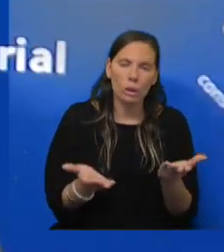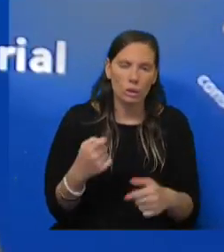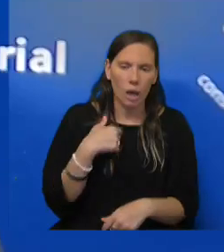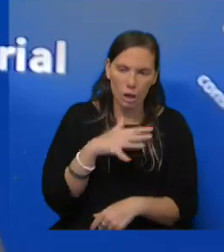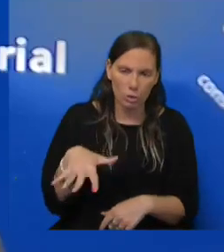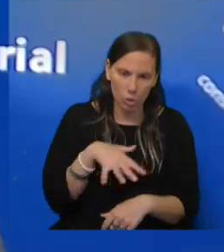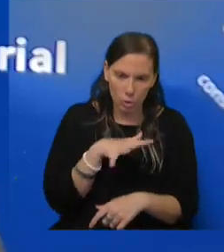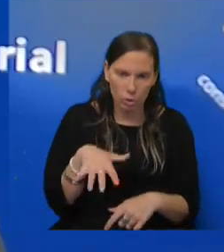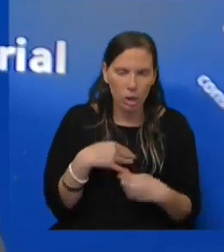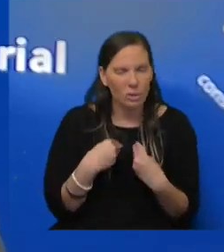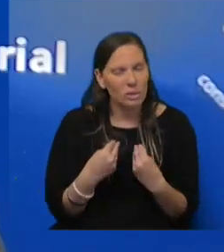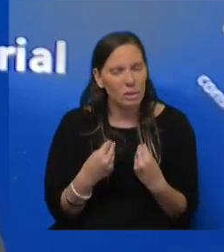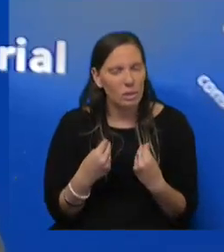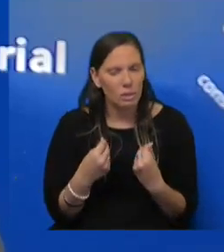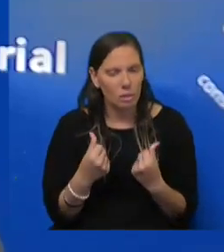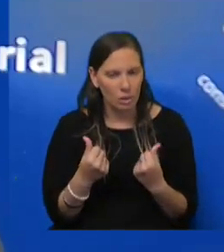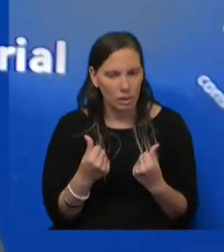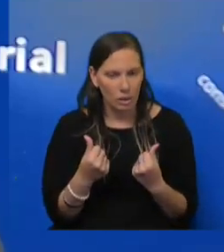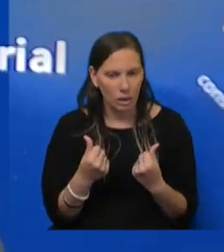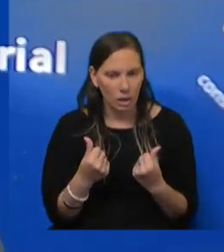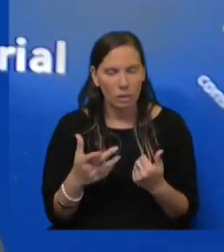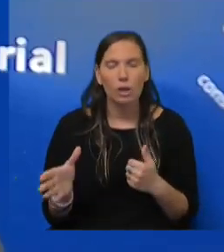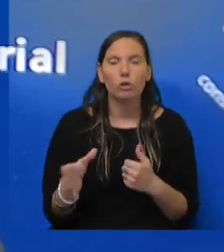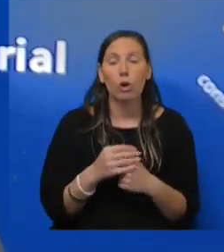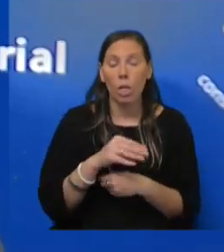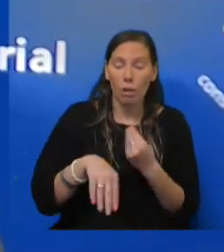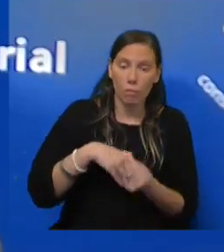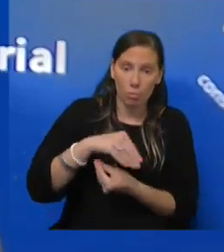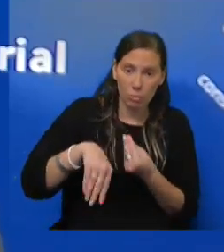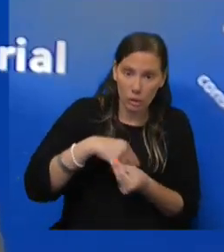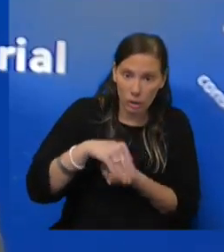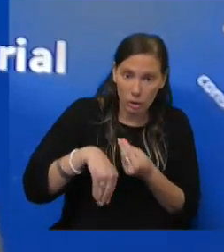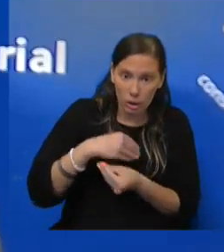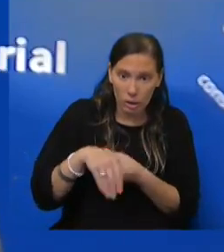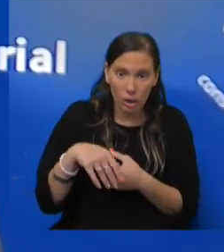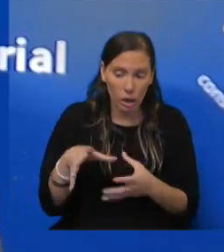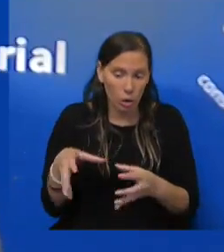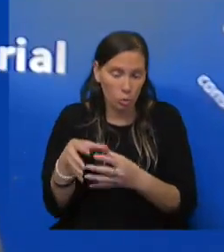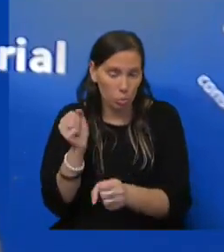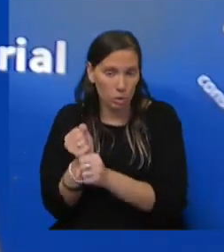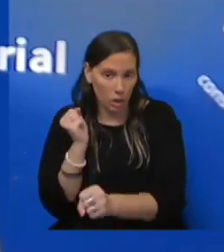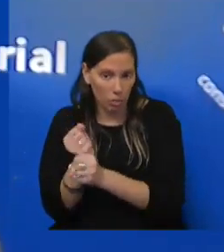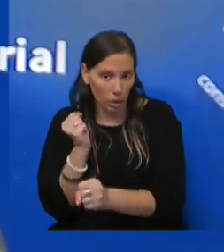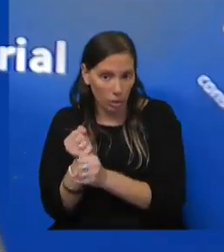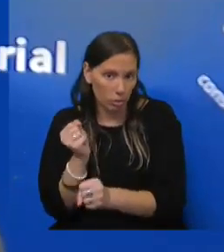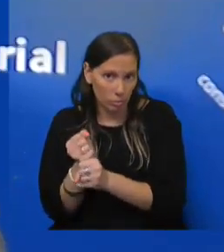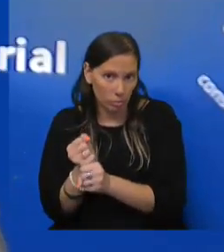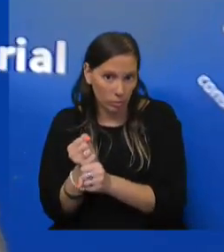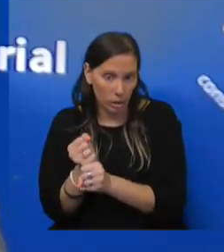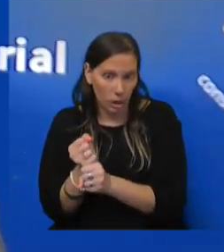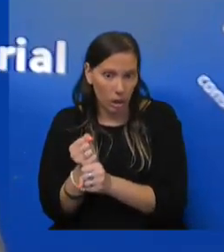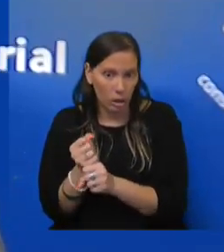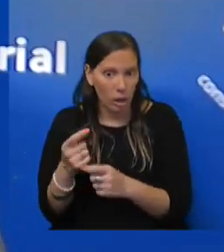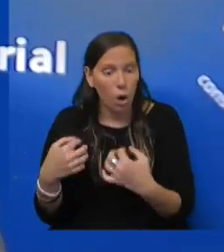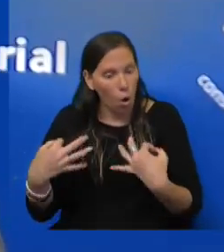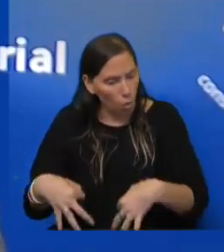con mucha sensibilidad hacia todas aquellas familias de la clase trabajadora que cumple con sus